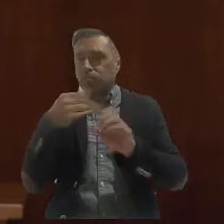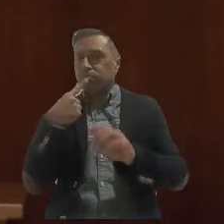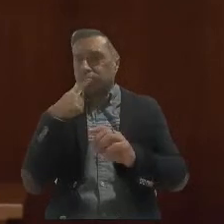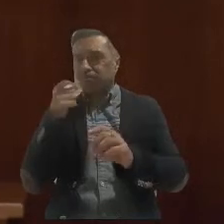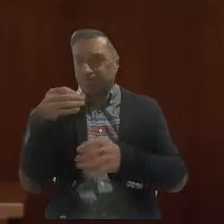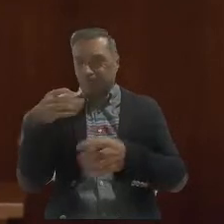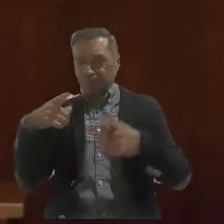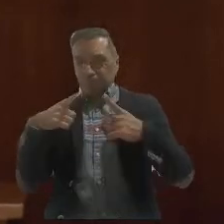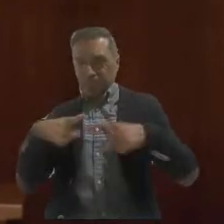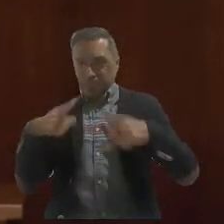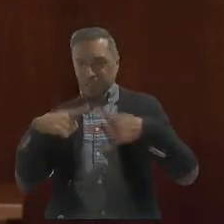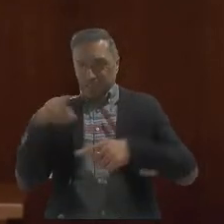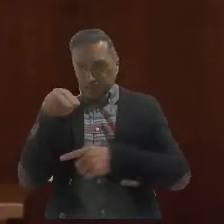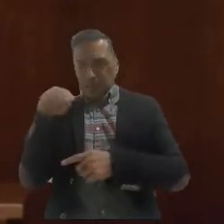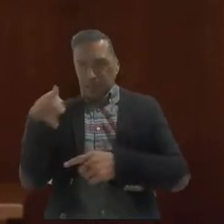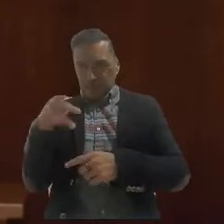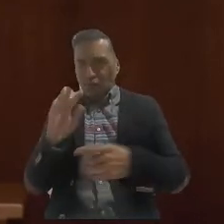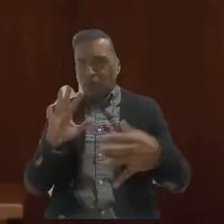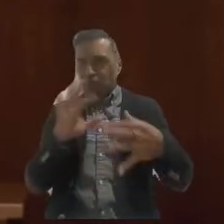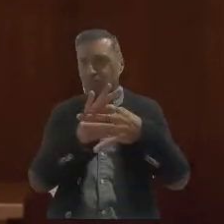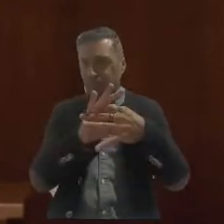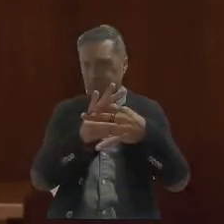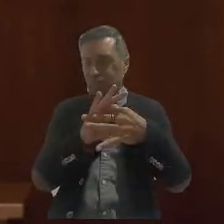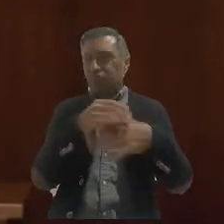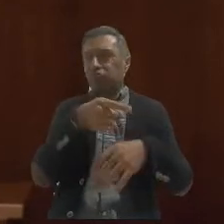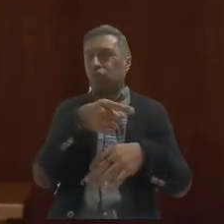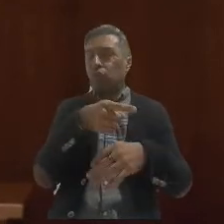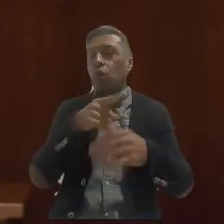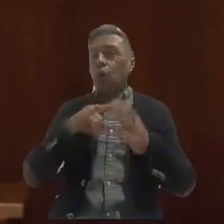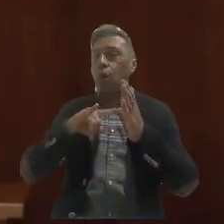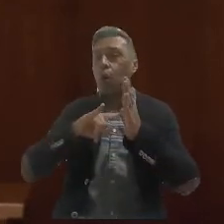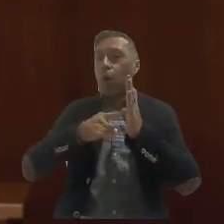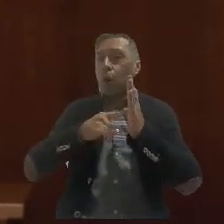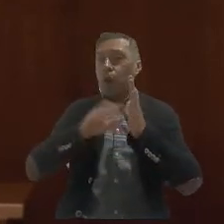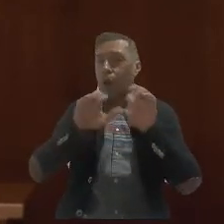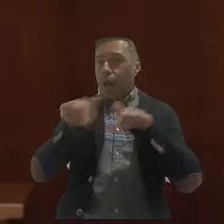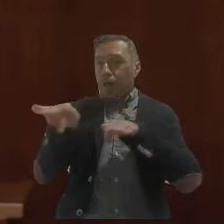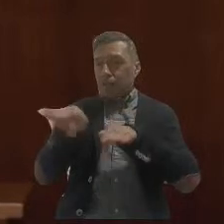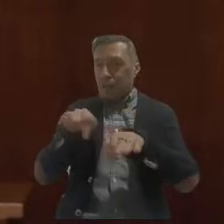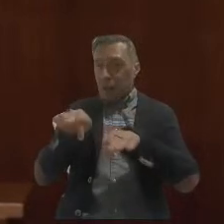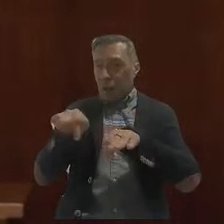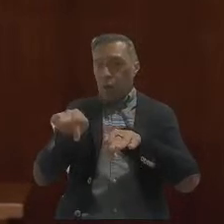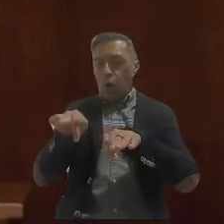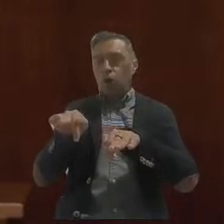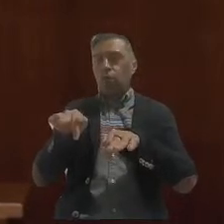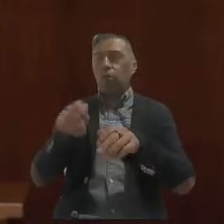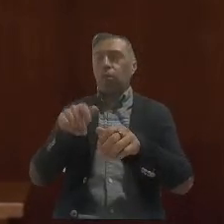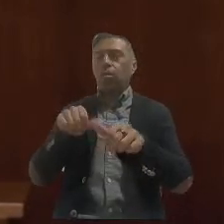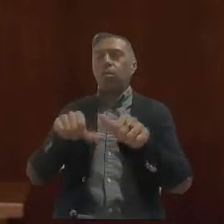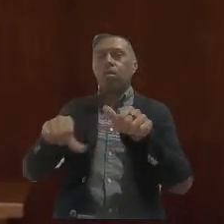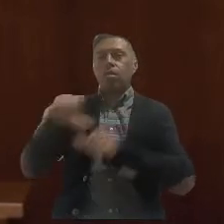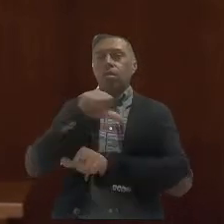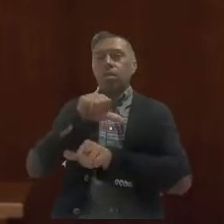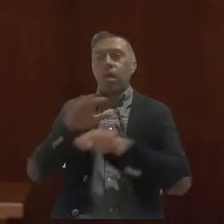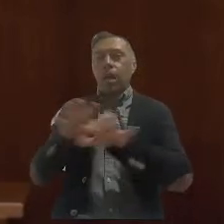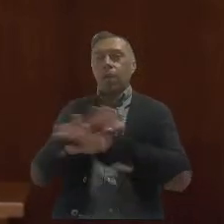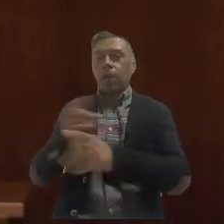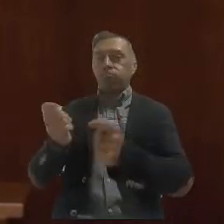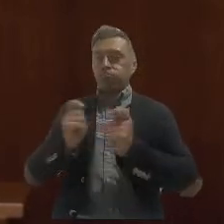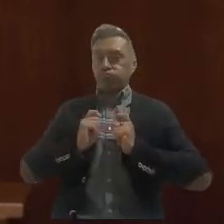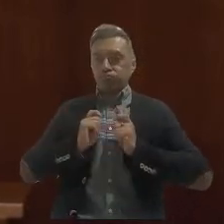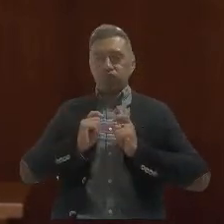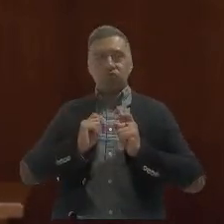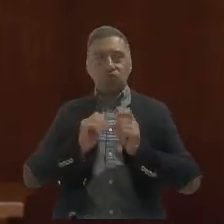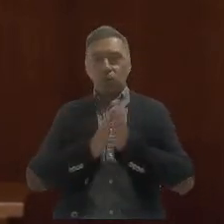están utilizando su horario de trabajo para hacer pseudooperativos, para